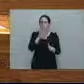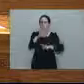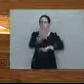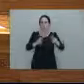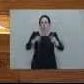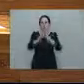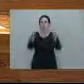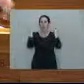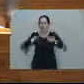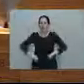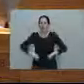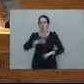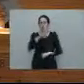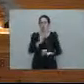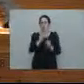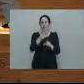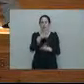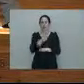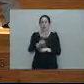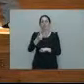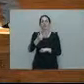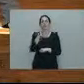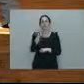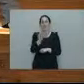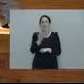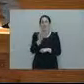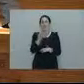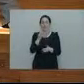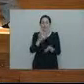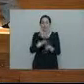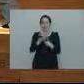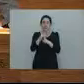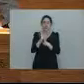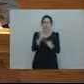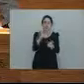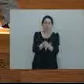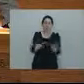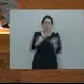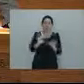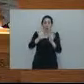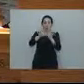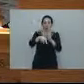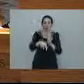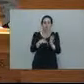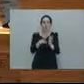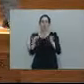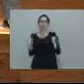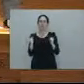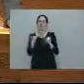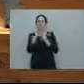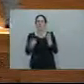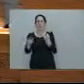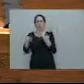que posibiliten el que no se interrumpan el servicio en esas situaciones. En definitiva, nos parece que lo que estamos pidiendo